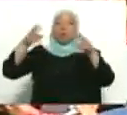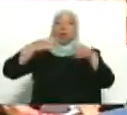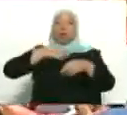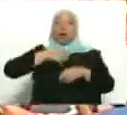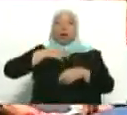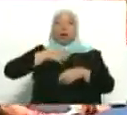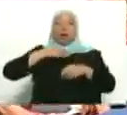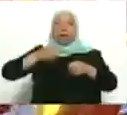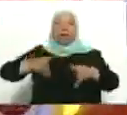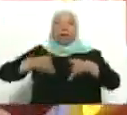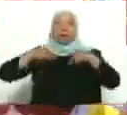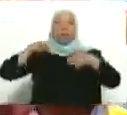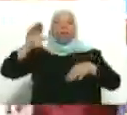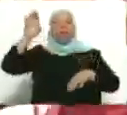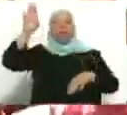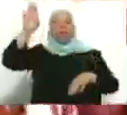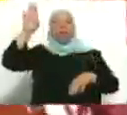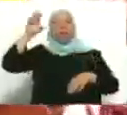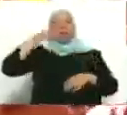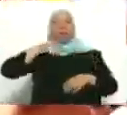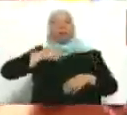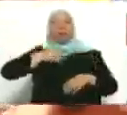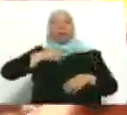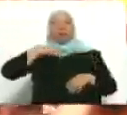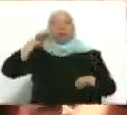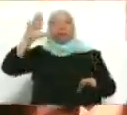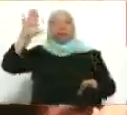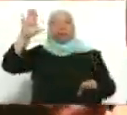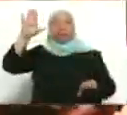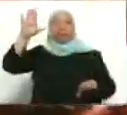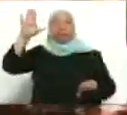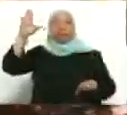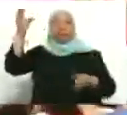¡Lo juro! ¡Lo juro! ¡Lo juro!